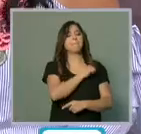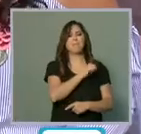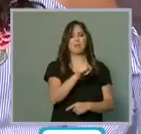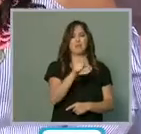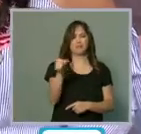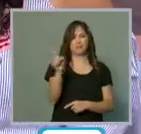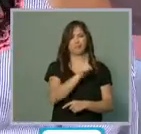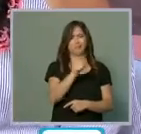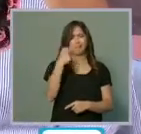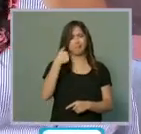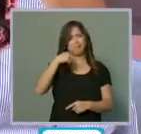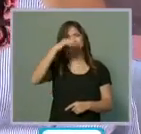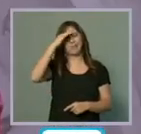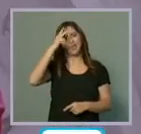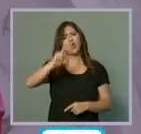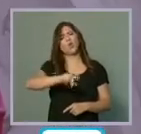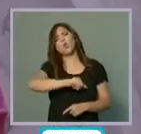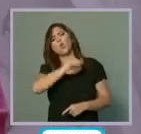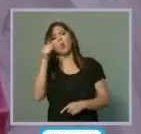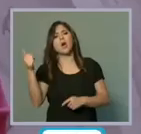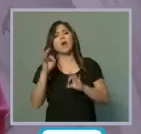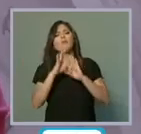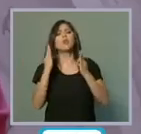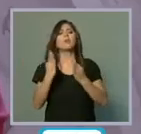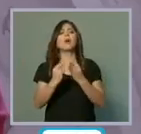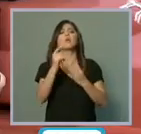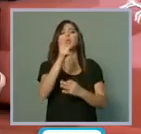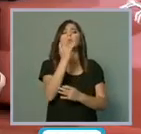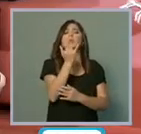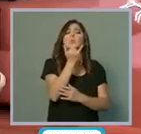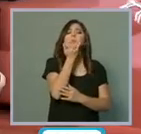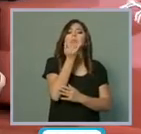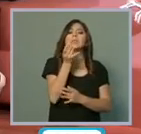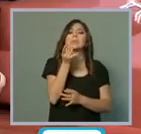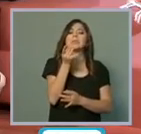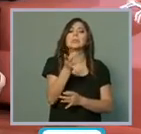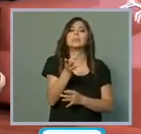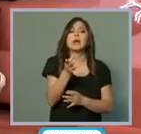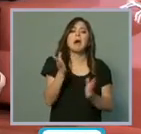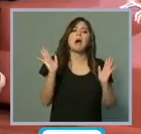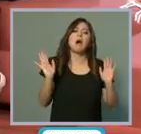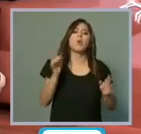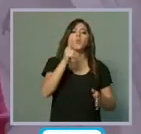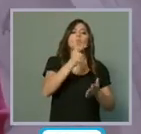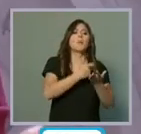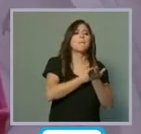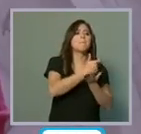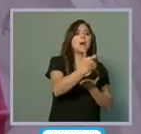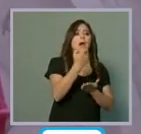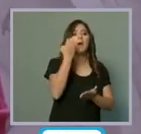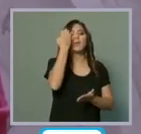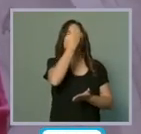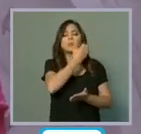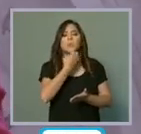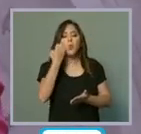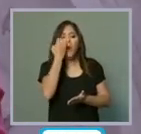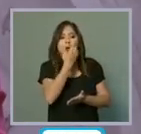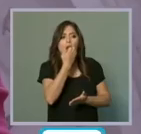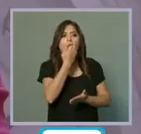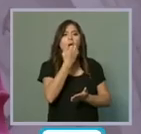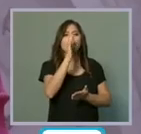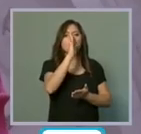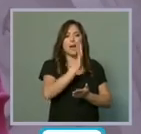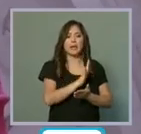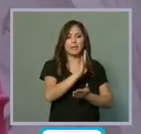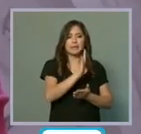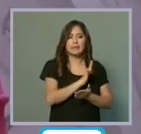pensaría bueno. desde otro lugar, ¿no? Porque equivocarte es la forma en la que tú vas pagando la colegiatura de la vida y que si la